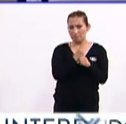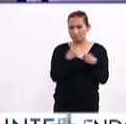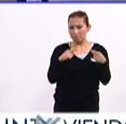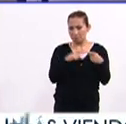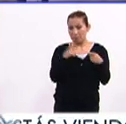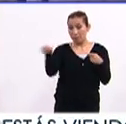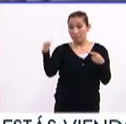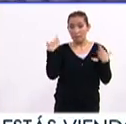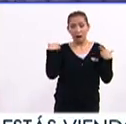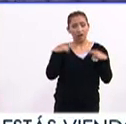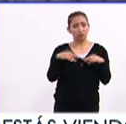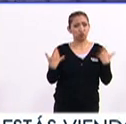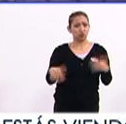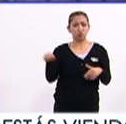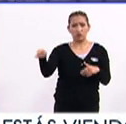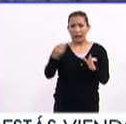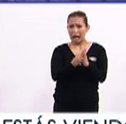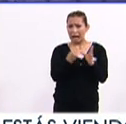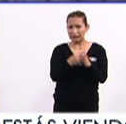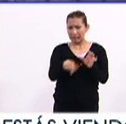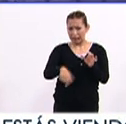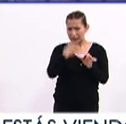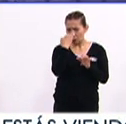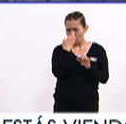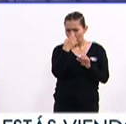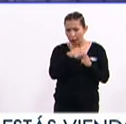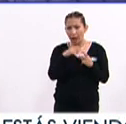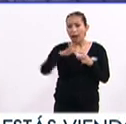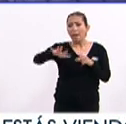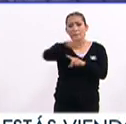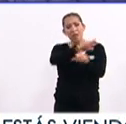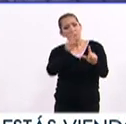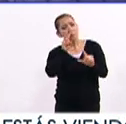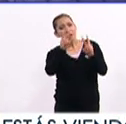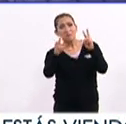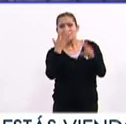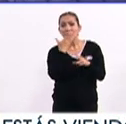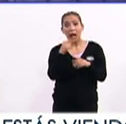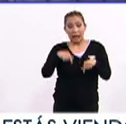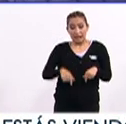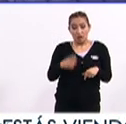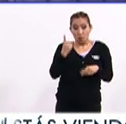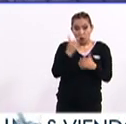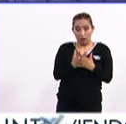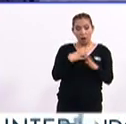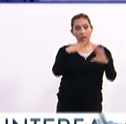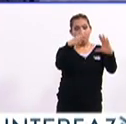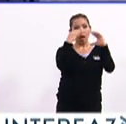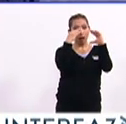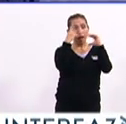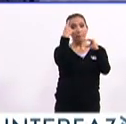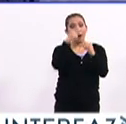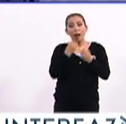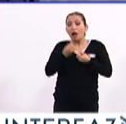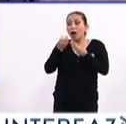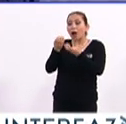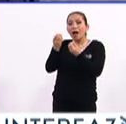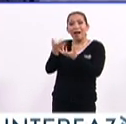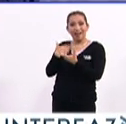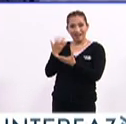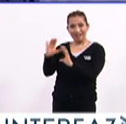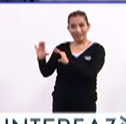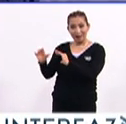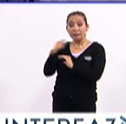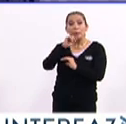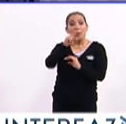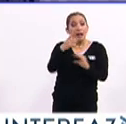los docentes que imparten clases en esta institución, por el ambiente que se vive, porque aquí no solo te van a enseñar a transmitir conocimientos, te